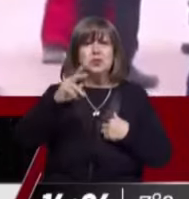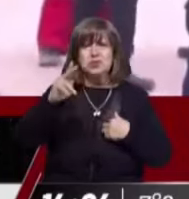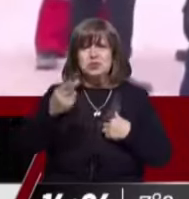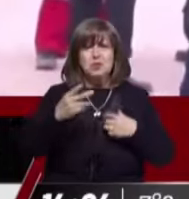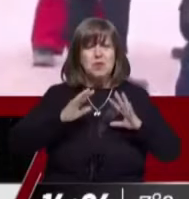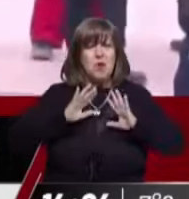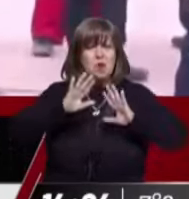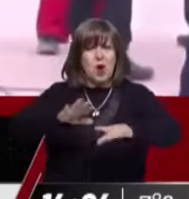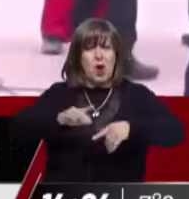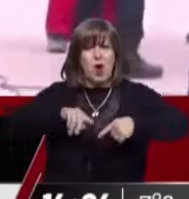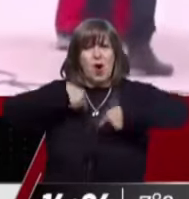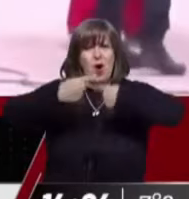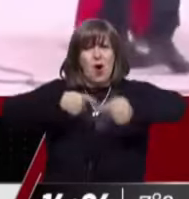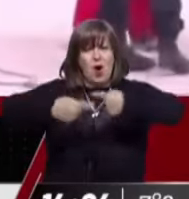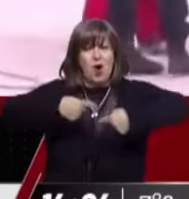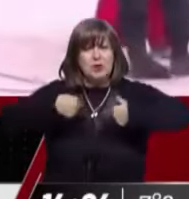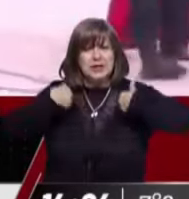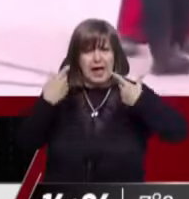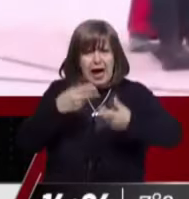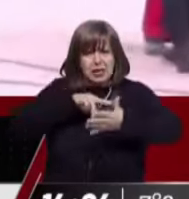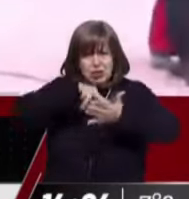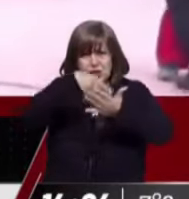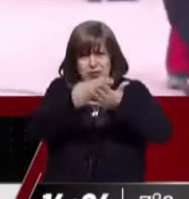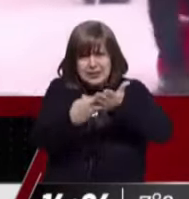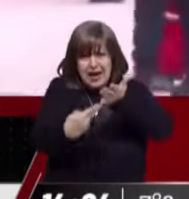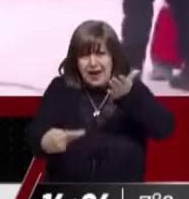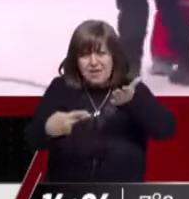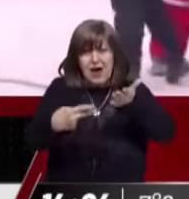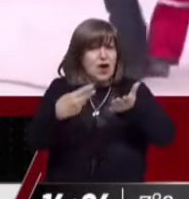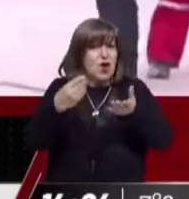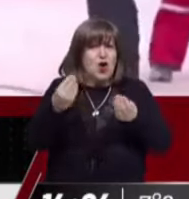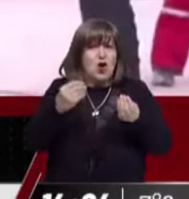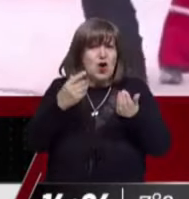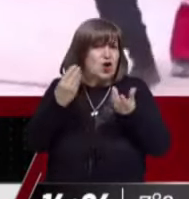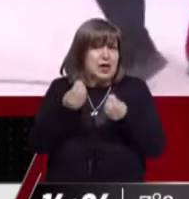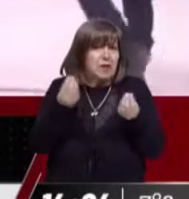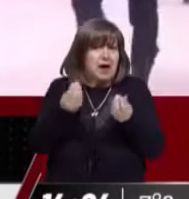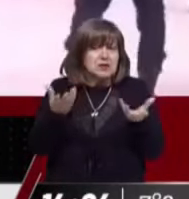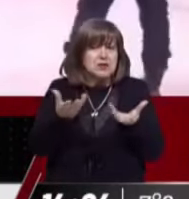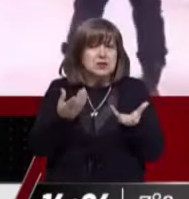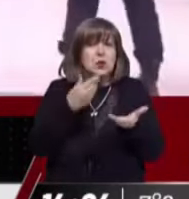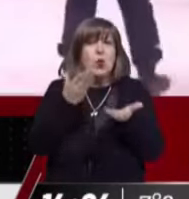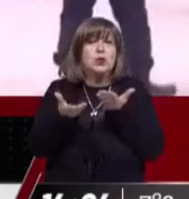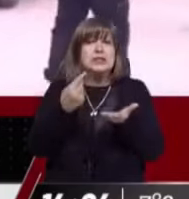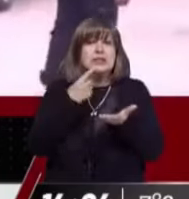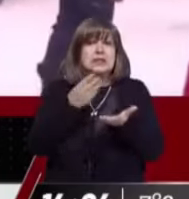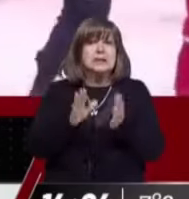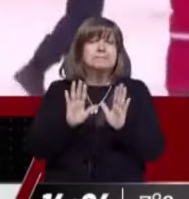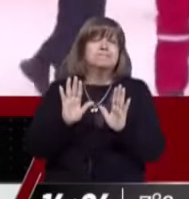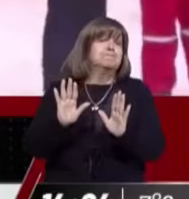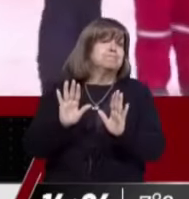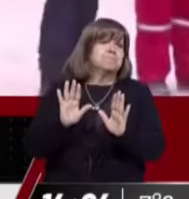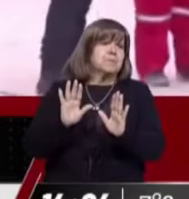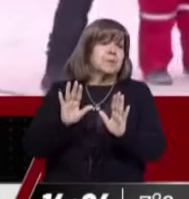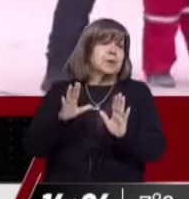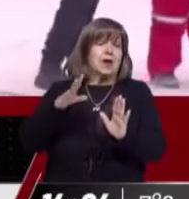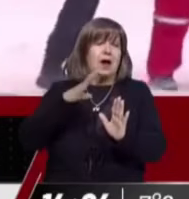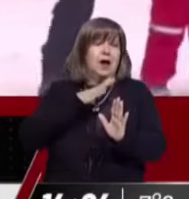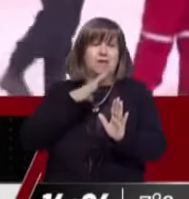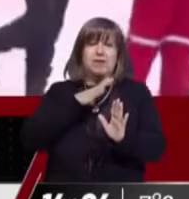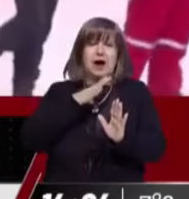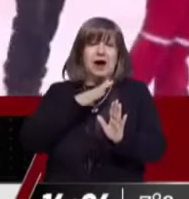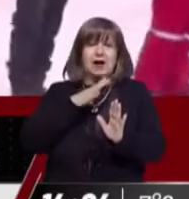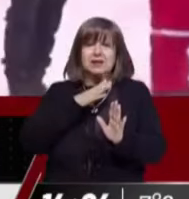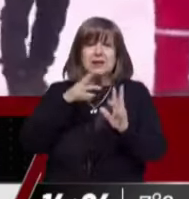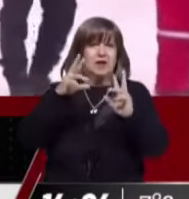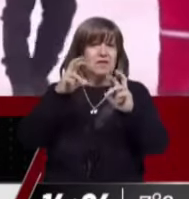la justicia investiga alguna otra causa de su fallecimiento? La justicia todavía sigue investigando, ha subido